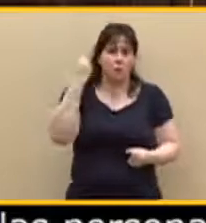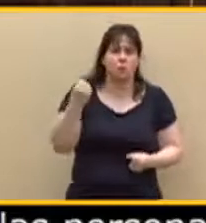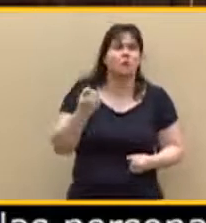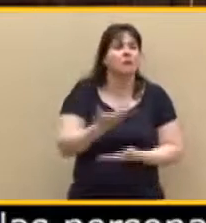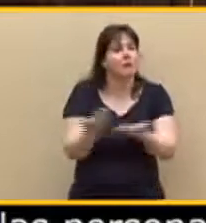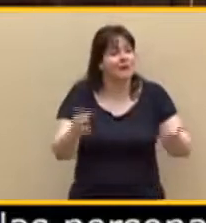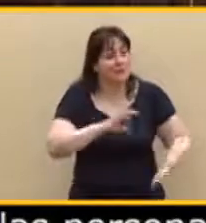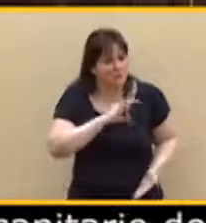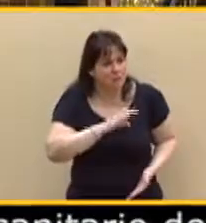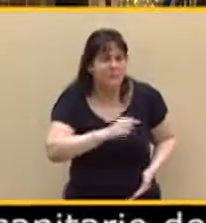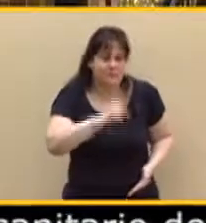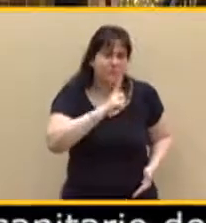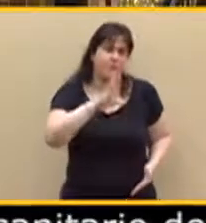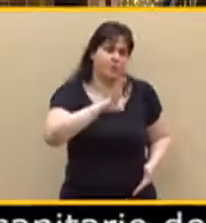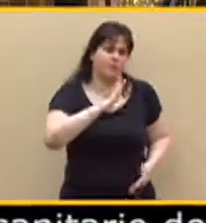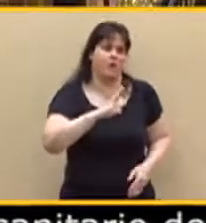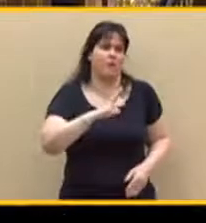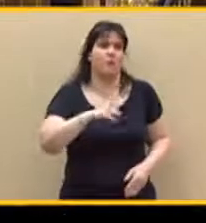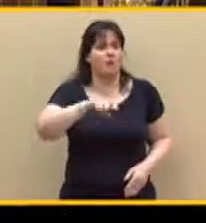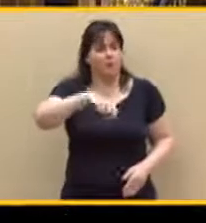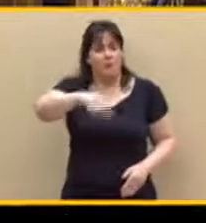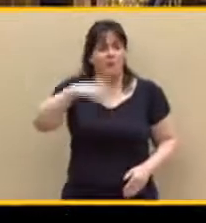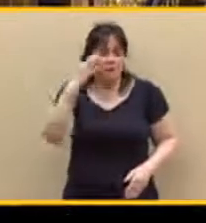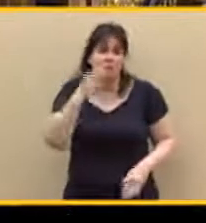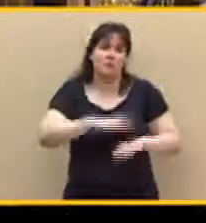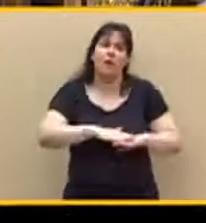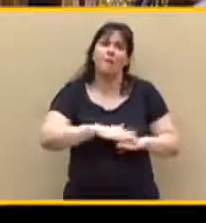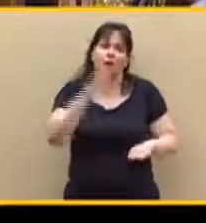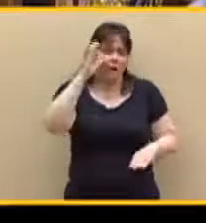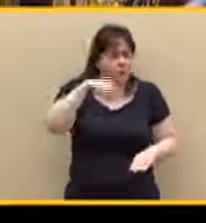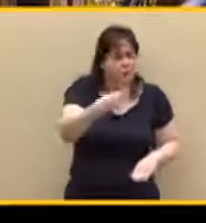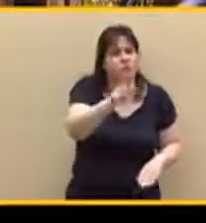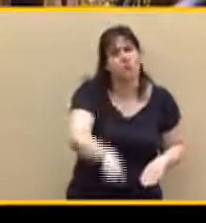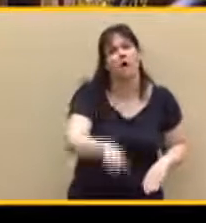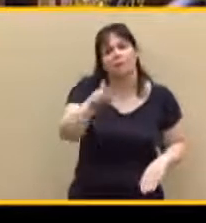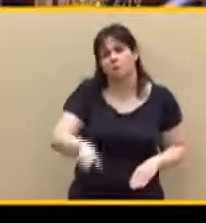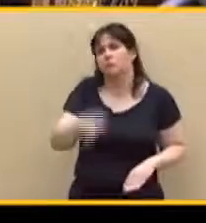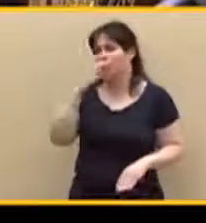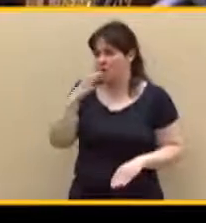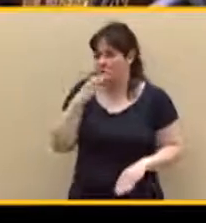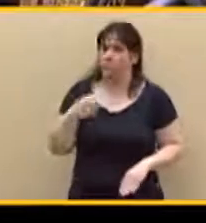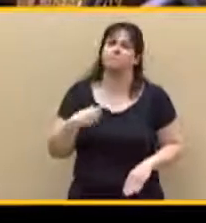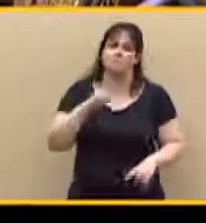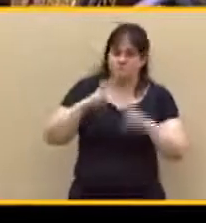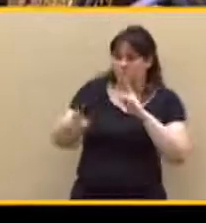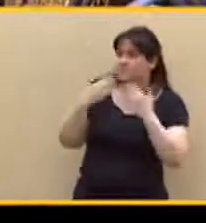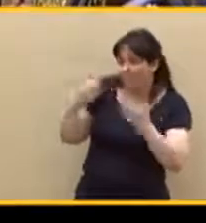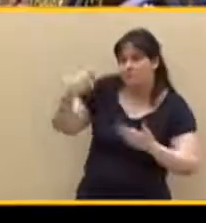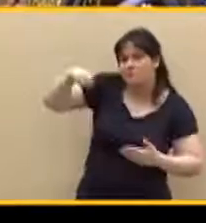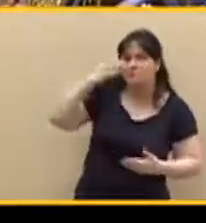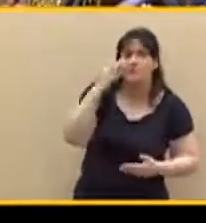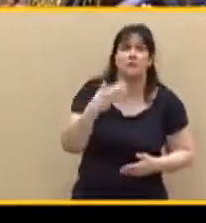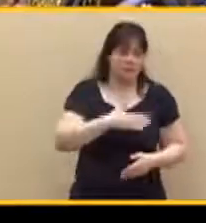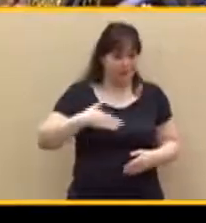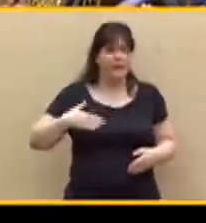favor. Silencio. Para que se pueda escuchar a la oradora. Gracias, presidenta. Quieren ustedes normalizar los